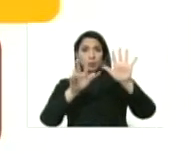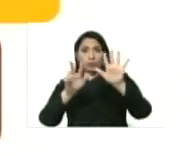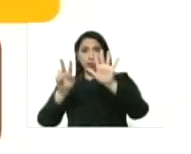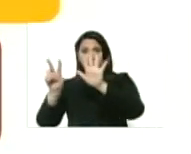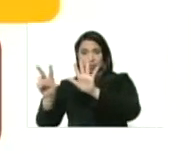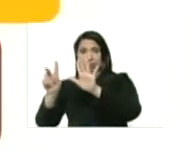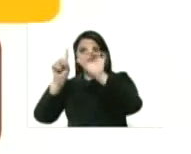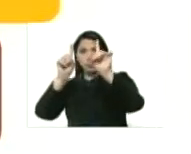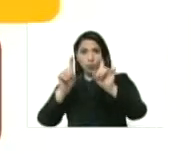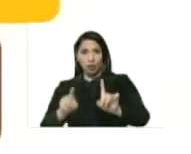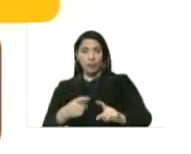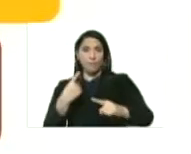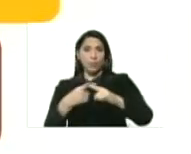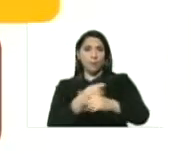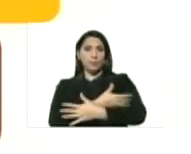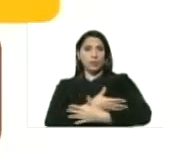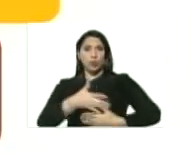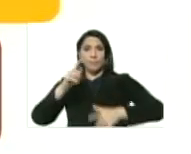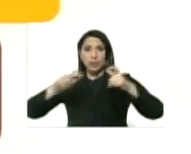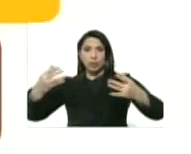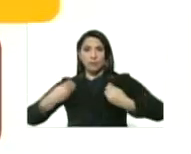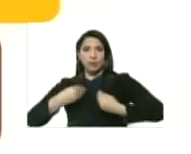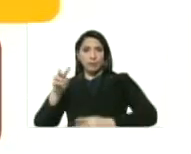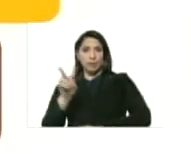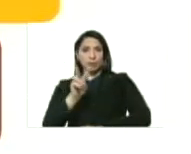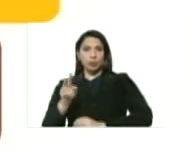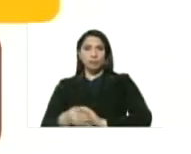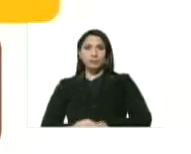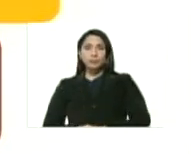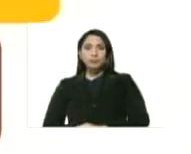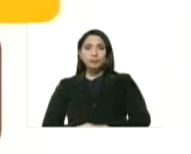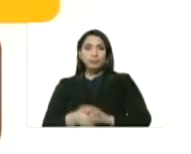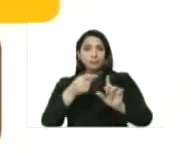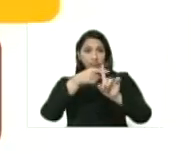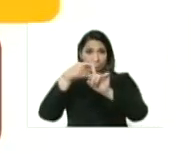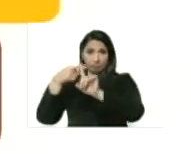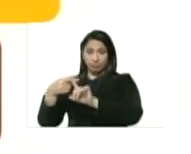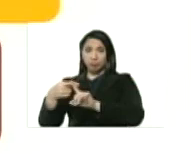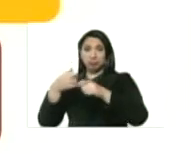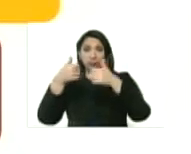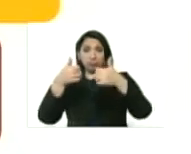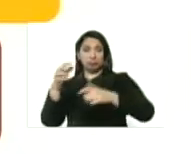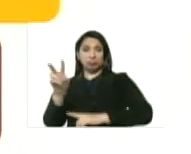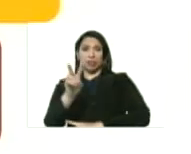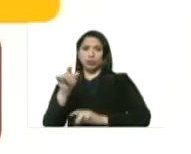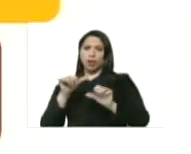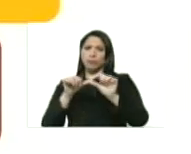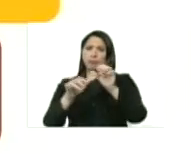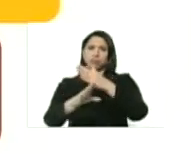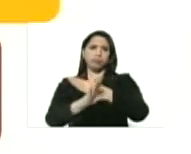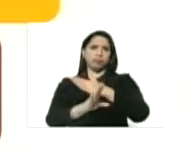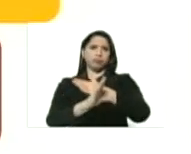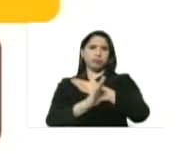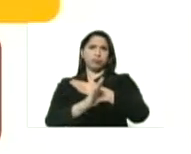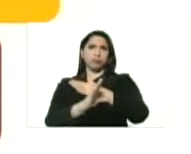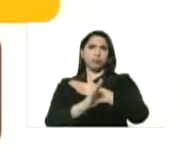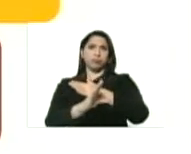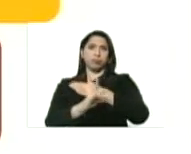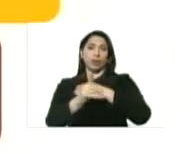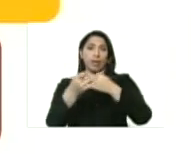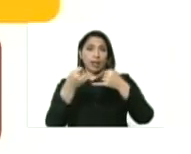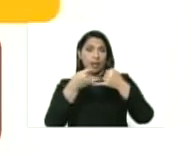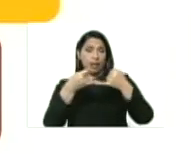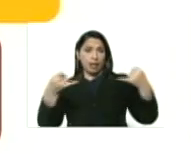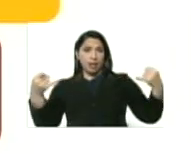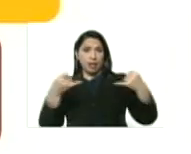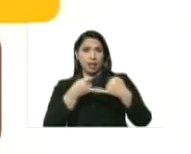30.987 pruebas por millón de habitantes. Muy positivo que Venezuela permanezca en esa línea